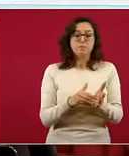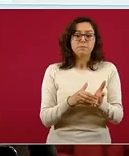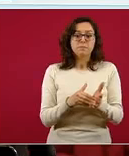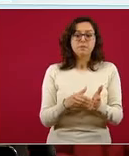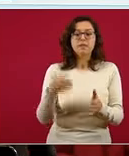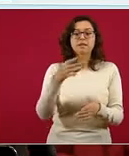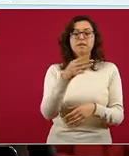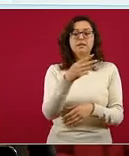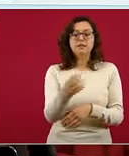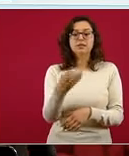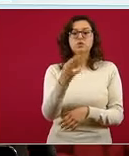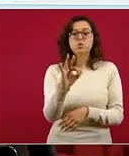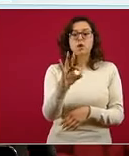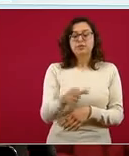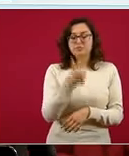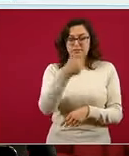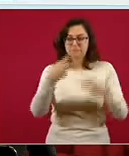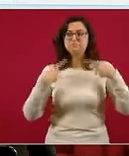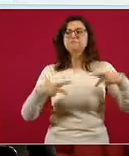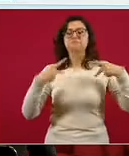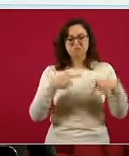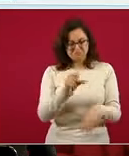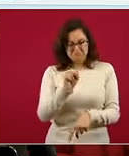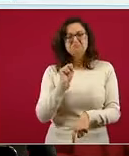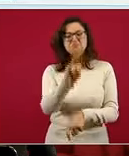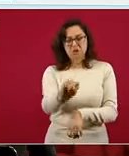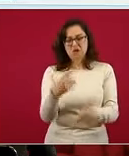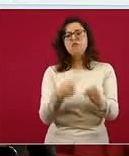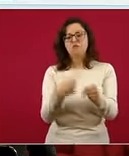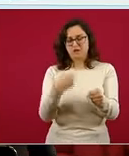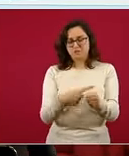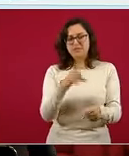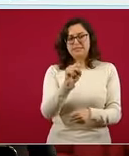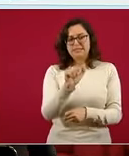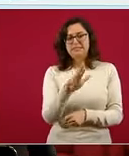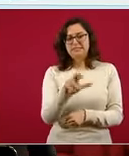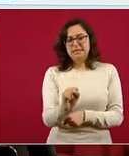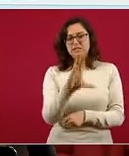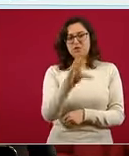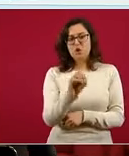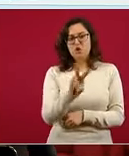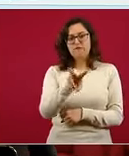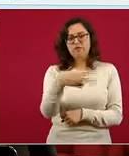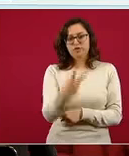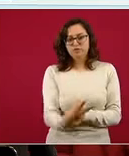1.301.546 personas con un resultado positivo a la prueba del virus SARS-CoV-2,